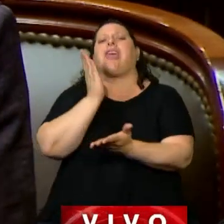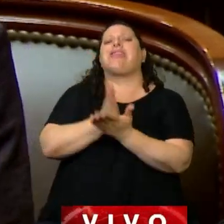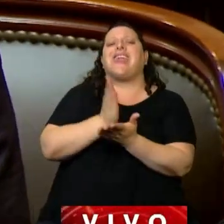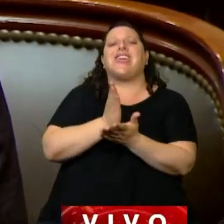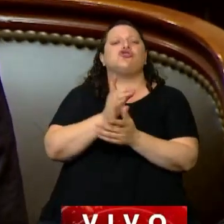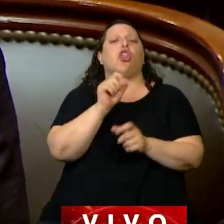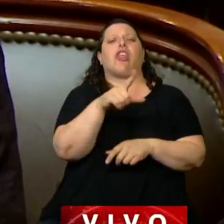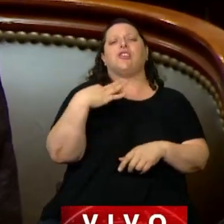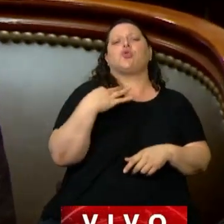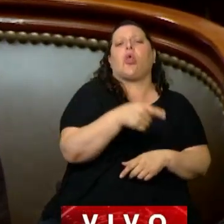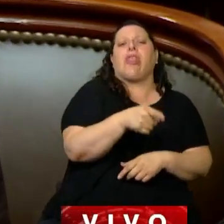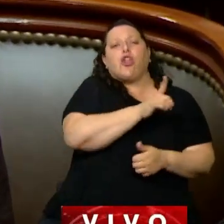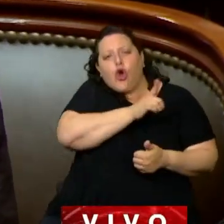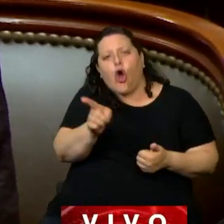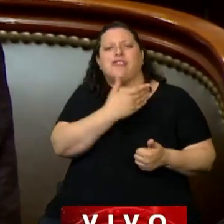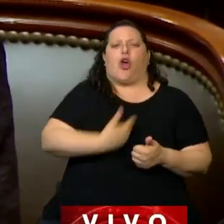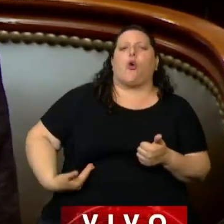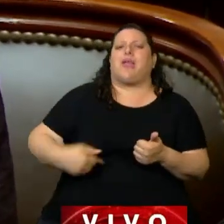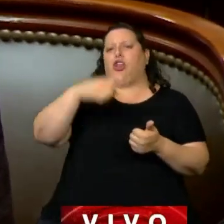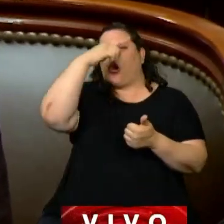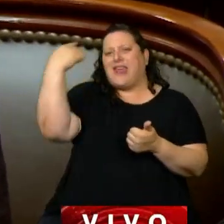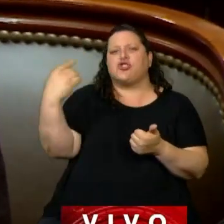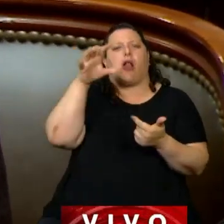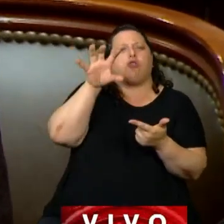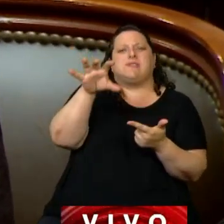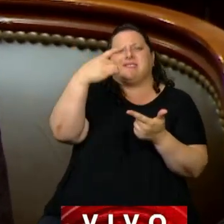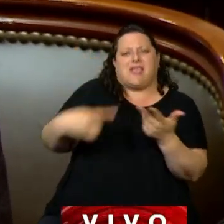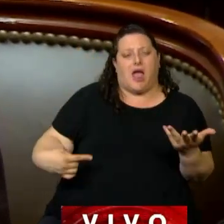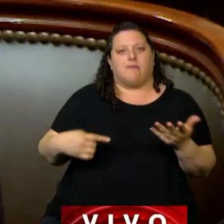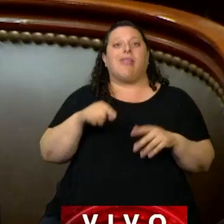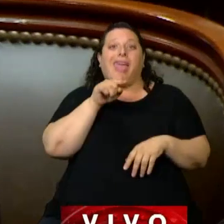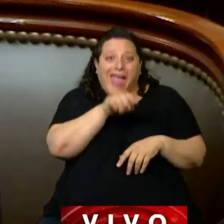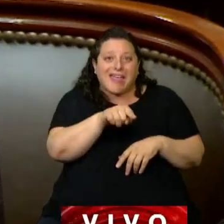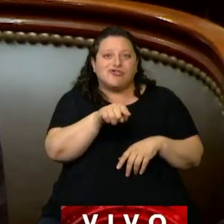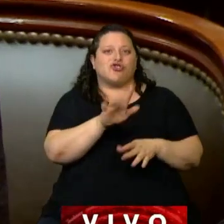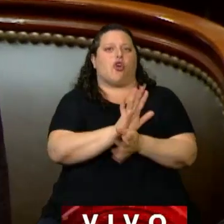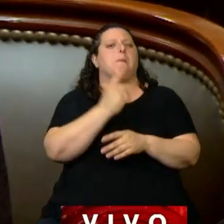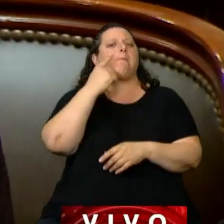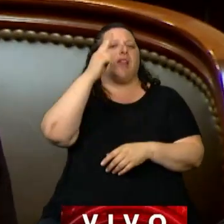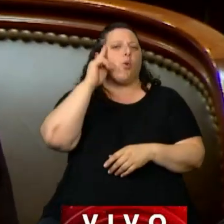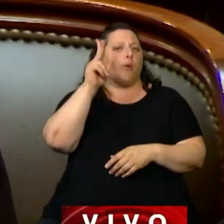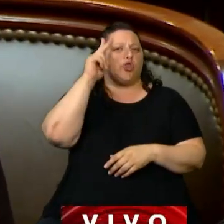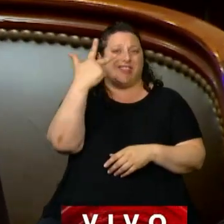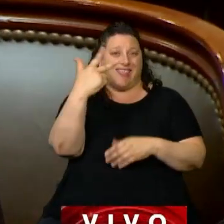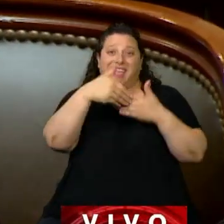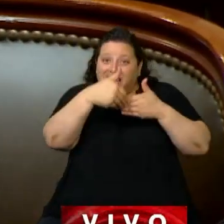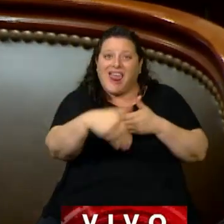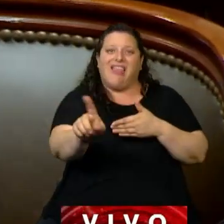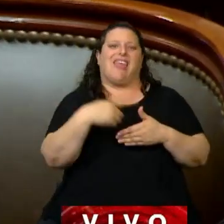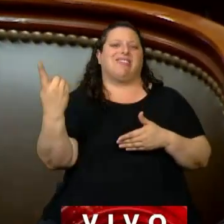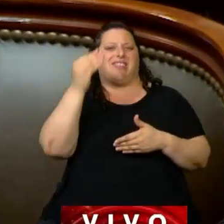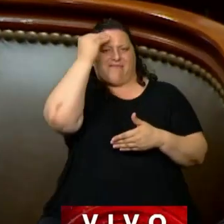gobiernos provinciales nacionales Ese es el punto que aprendimos del 83 en adelante eso dice